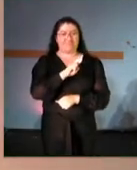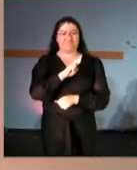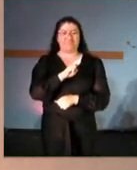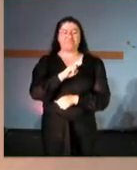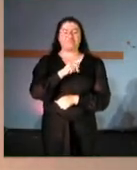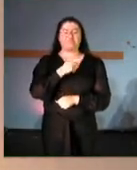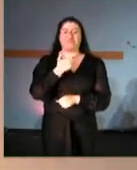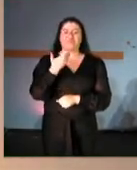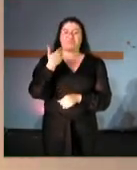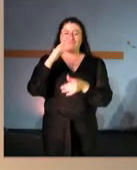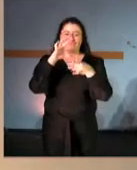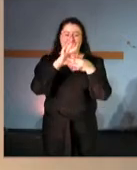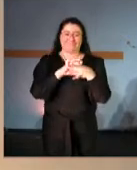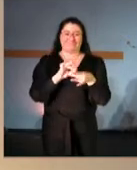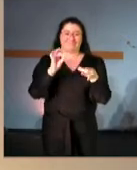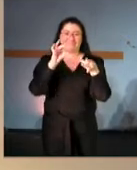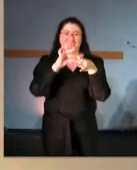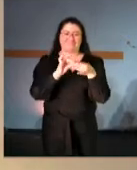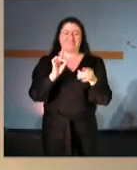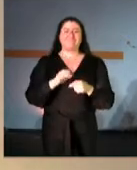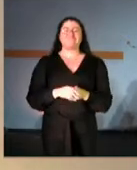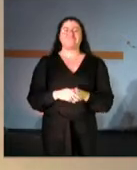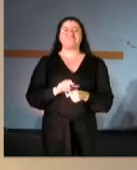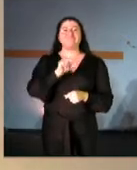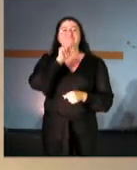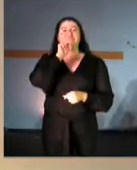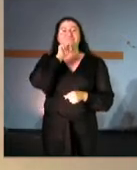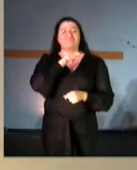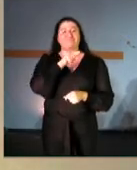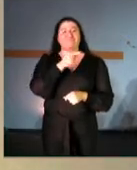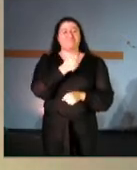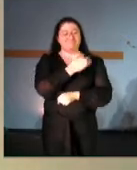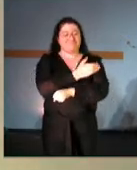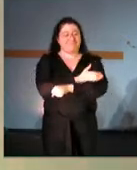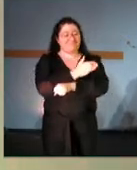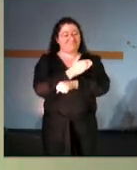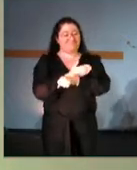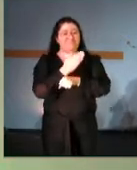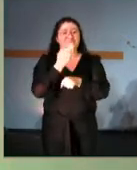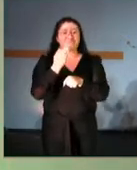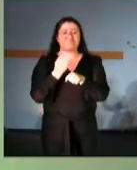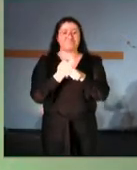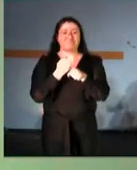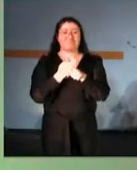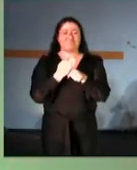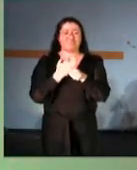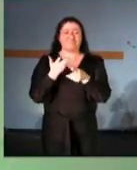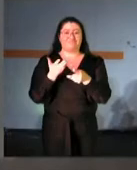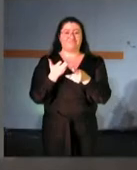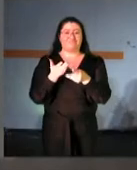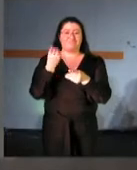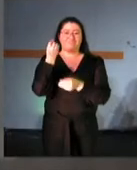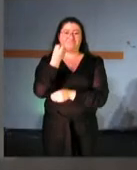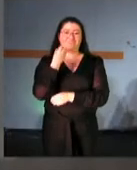nos hizo originalmente y por habernos acompañado en esta mesa.